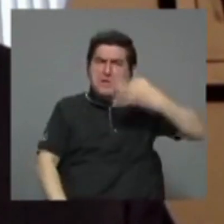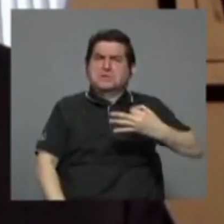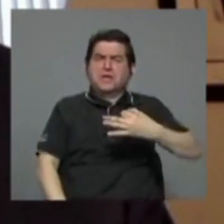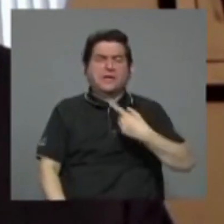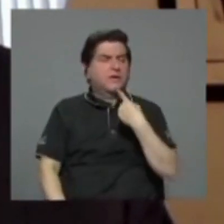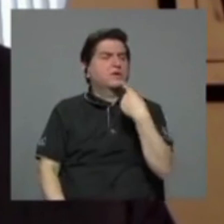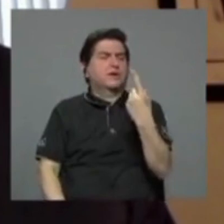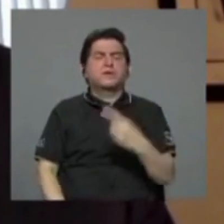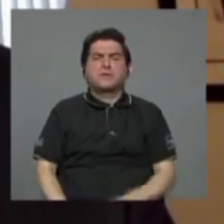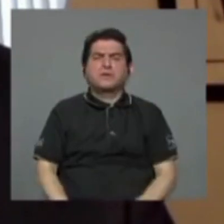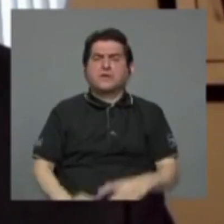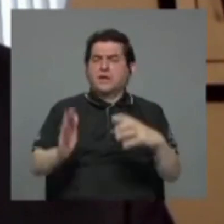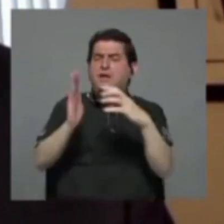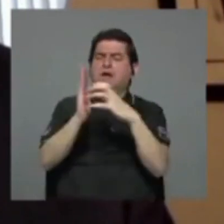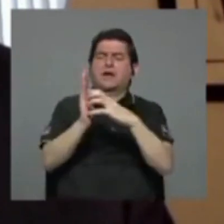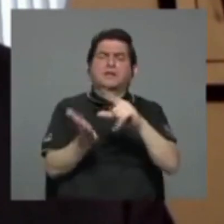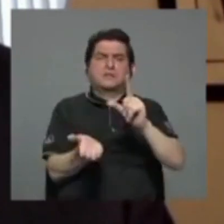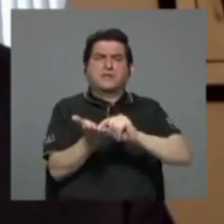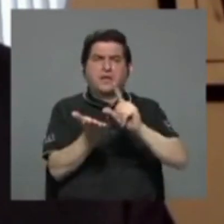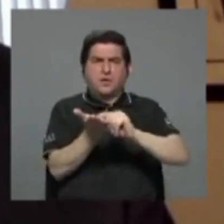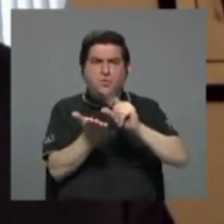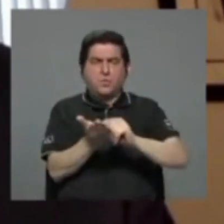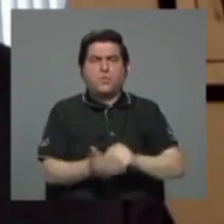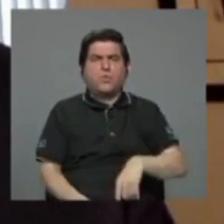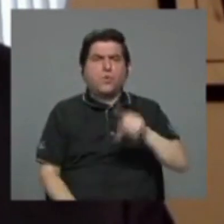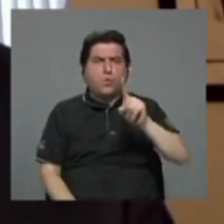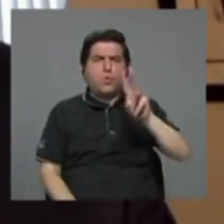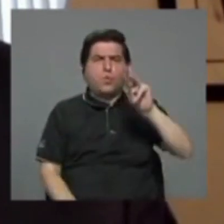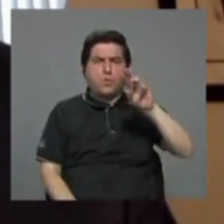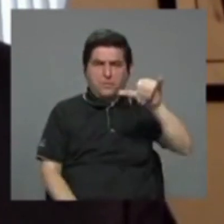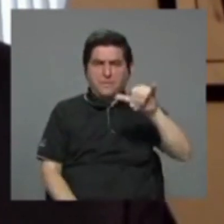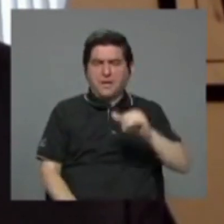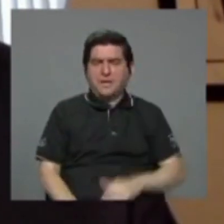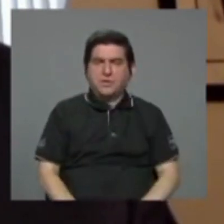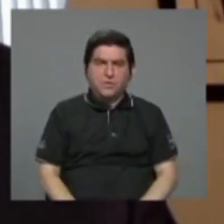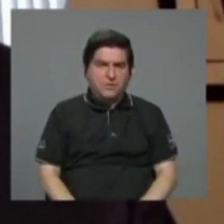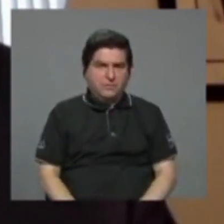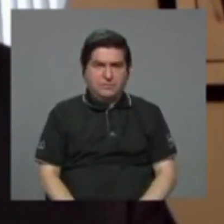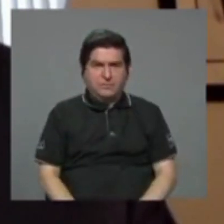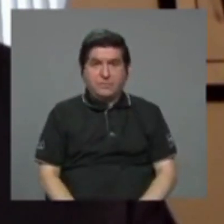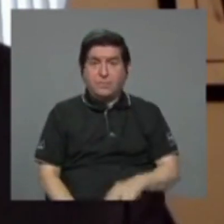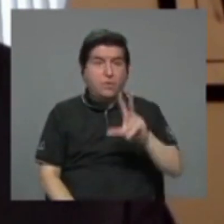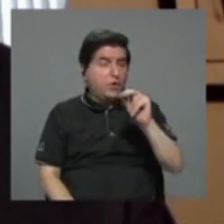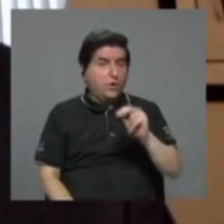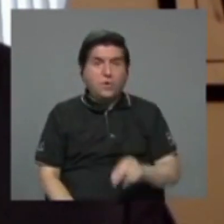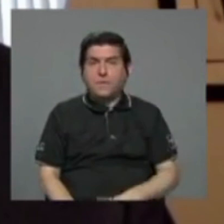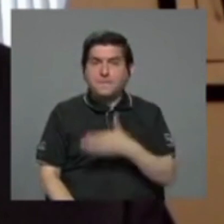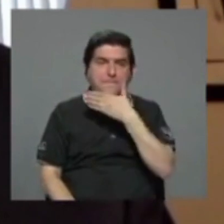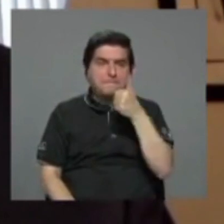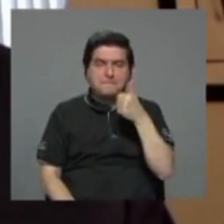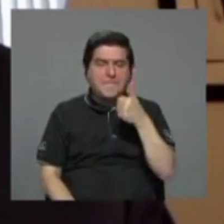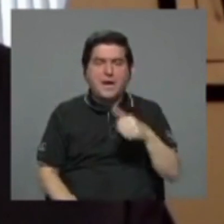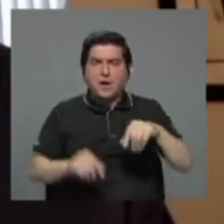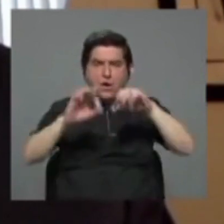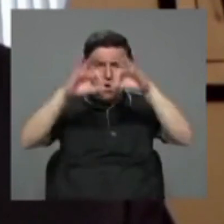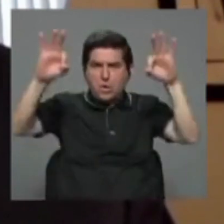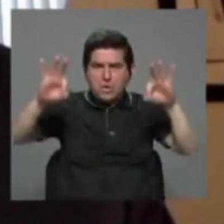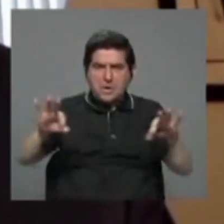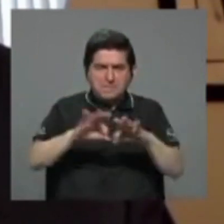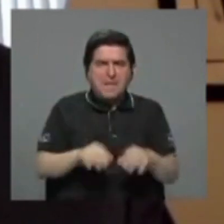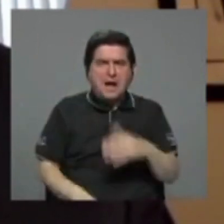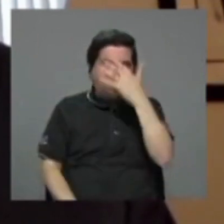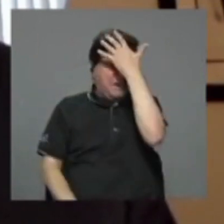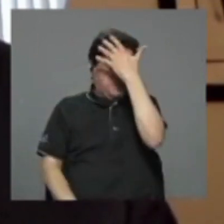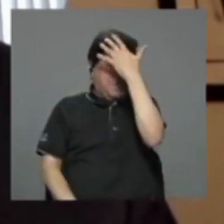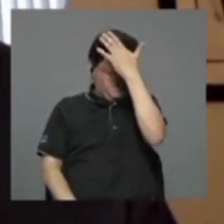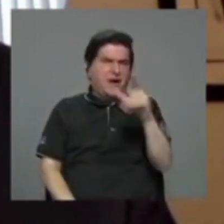que emití en un artículo que publiqué el 1 de mayo. No para mejorar la imagen de don Carlos ni nada por el